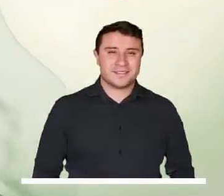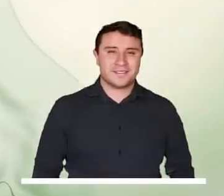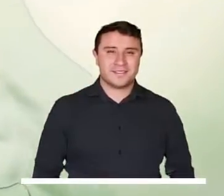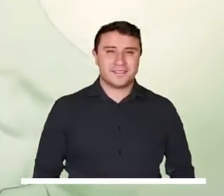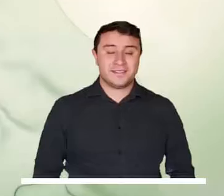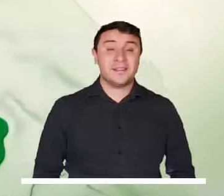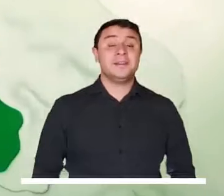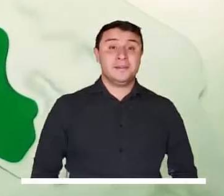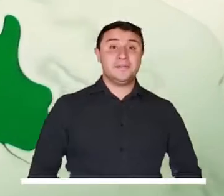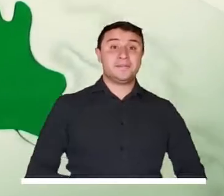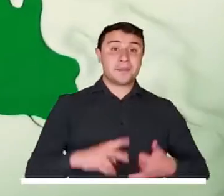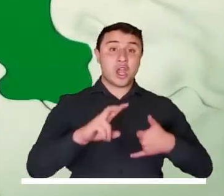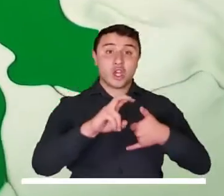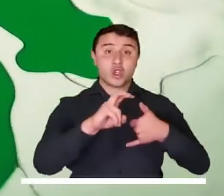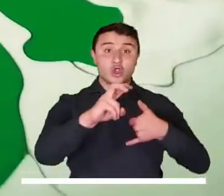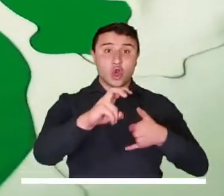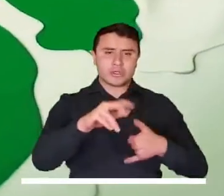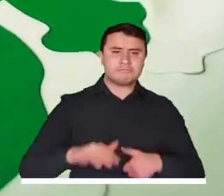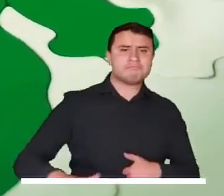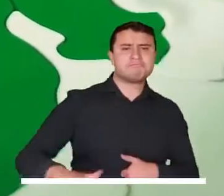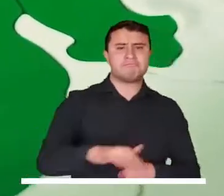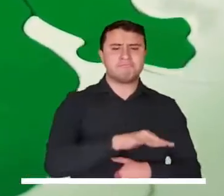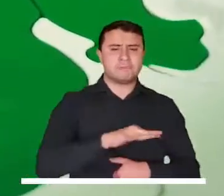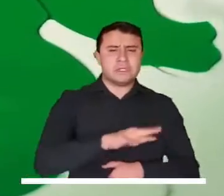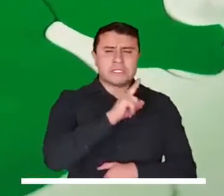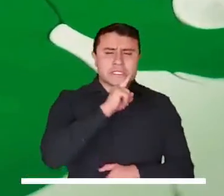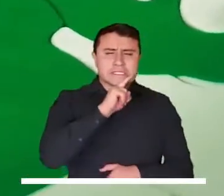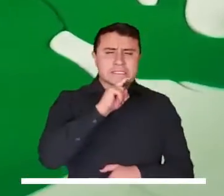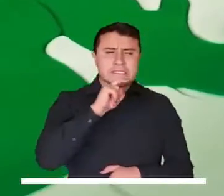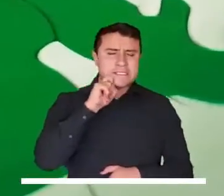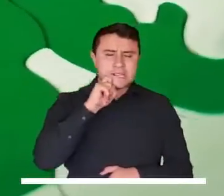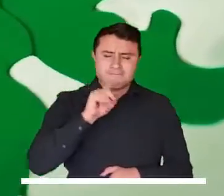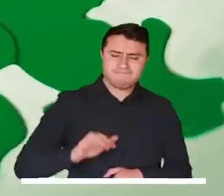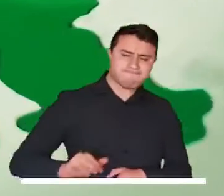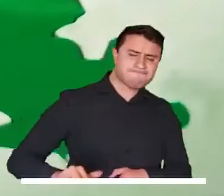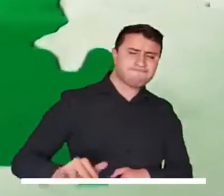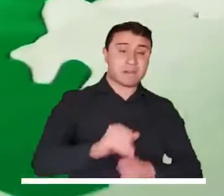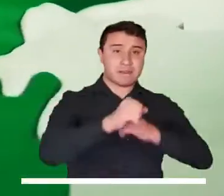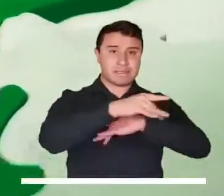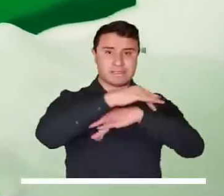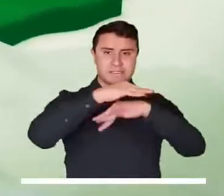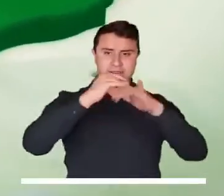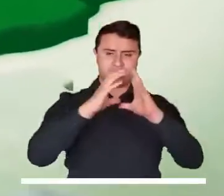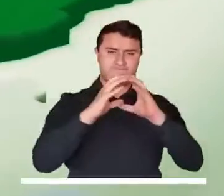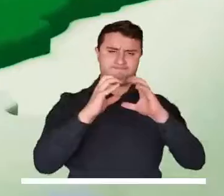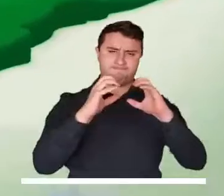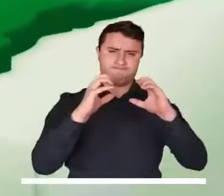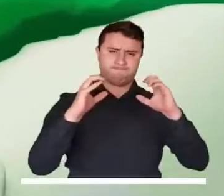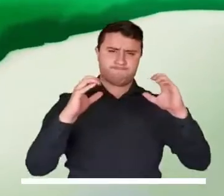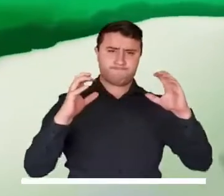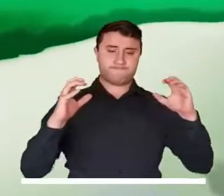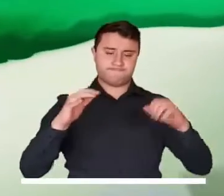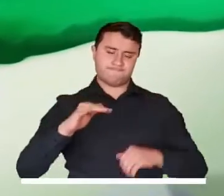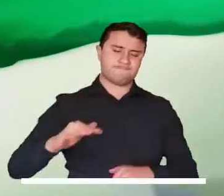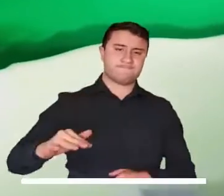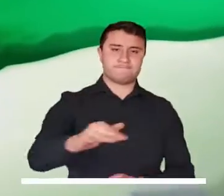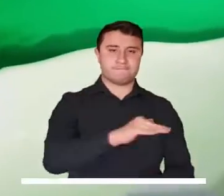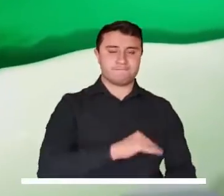El norte del país mantendría las condiciones secas durante la jornada. Un cielo entre ligera y parcialmente nublado se anuncia en la